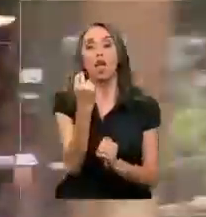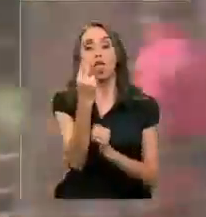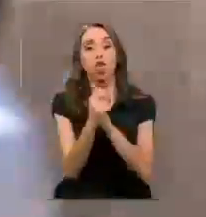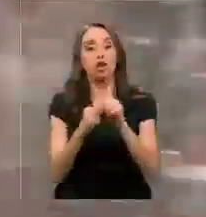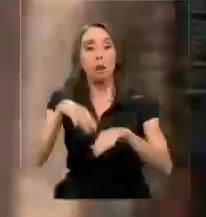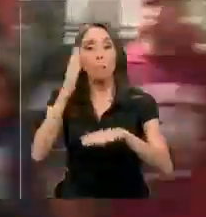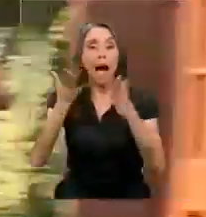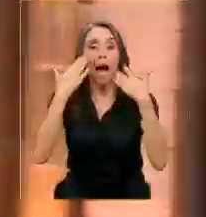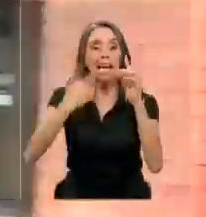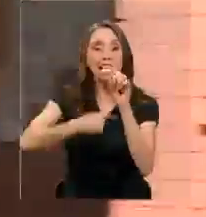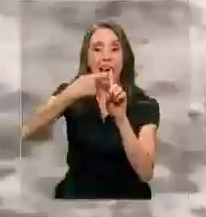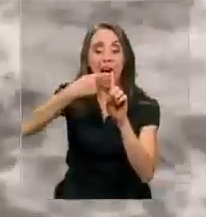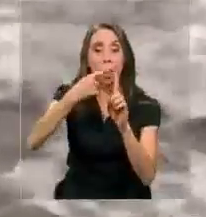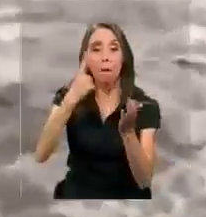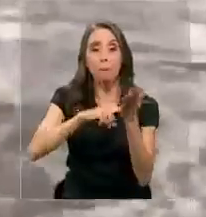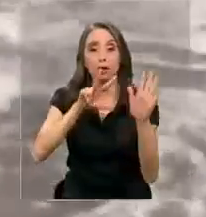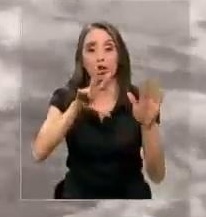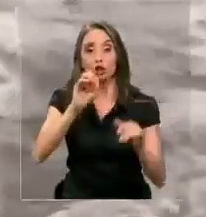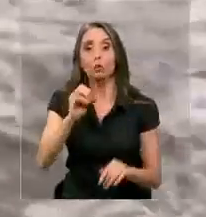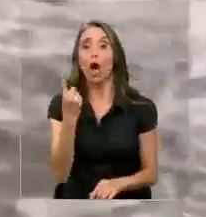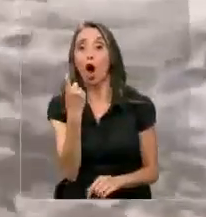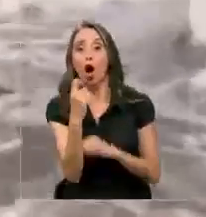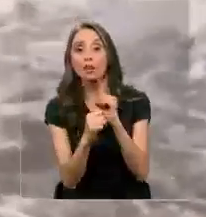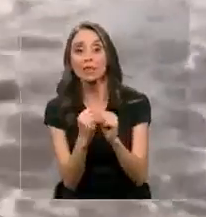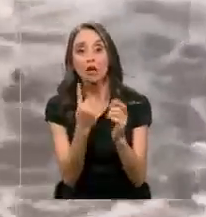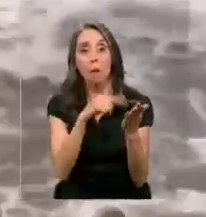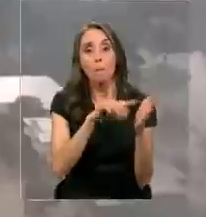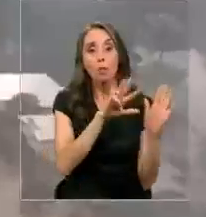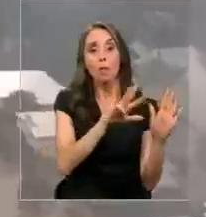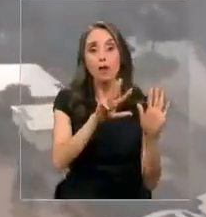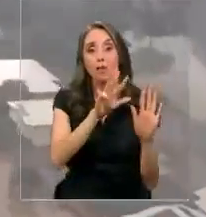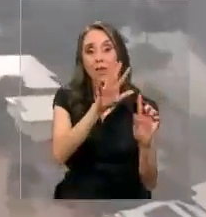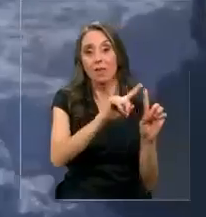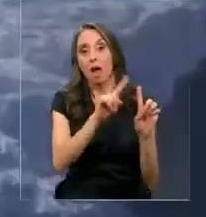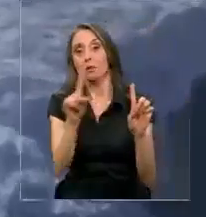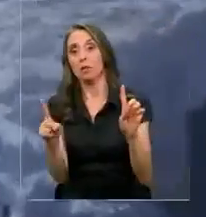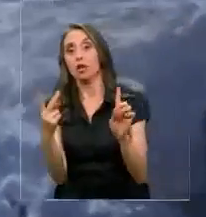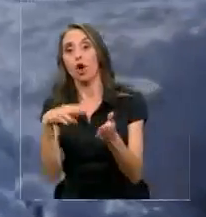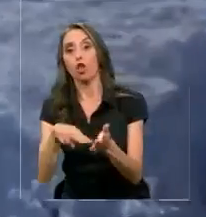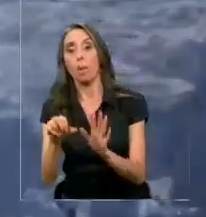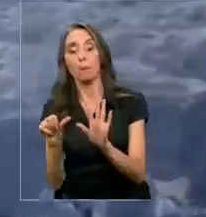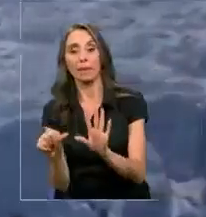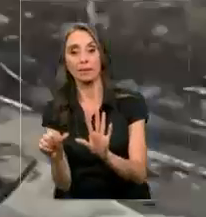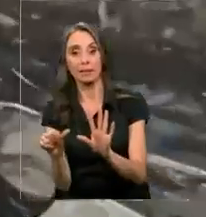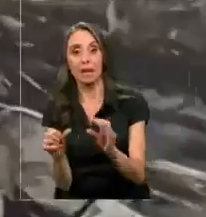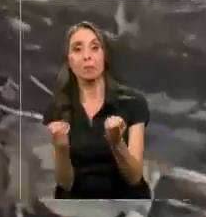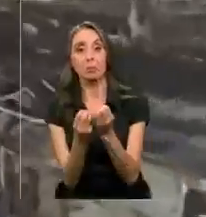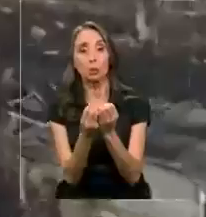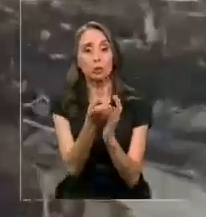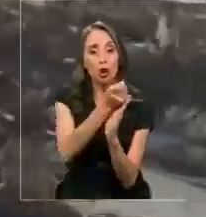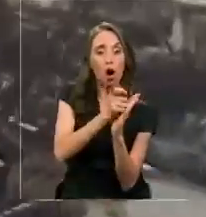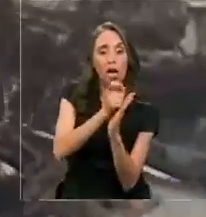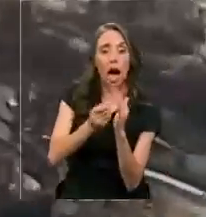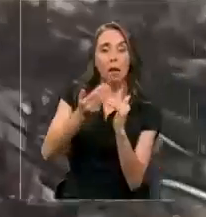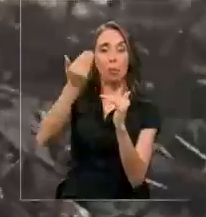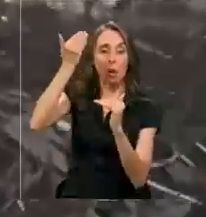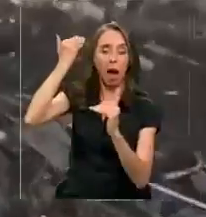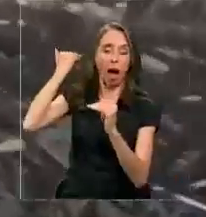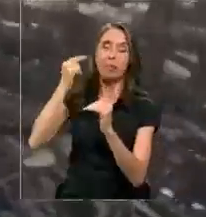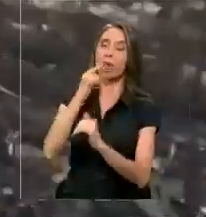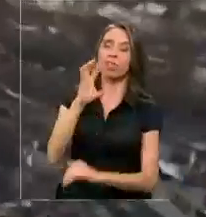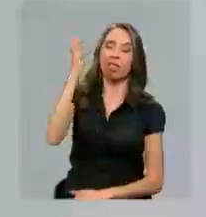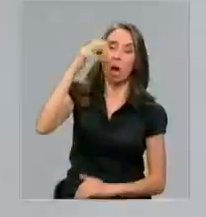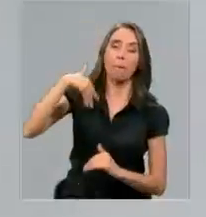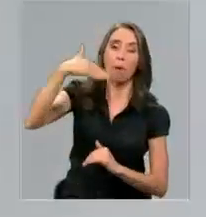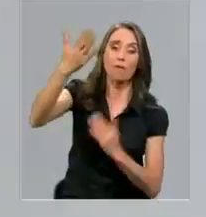desde 1850 se concentran entre 1995 y 2006. Muchos pronósticos realizados hace